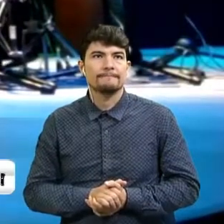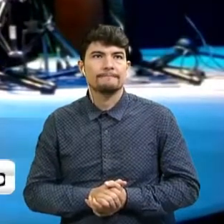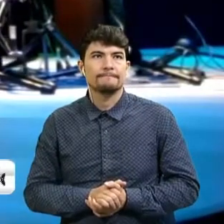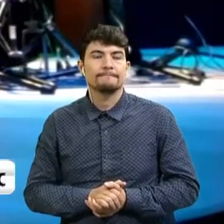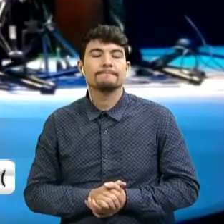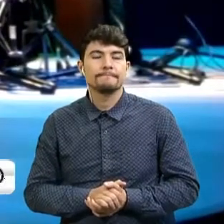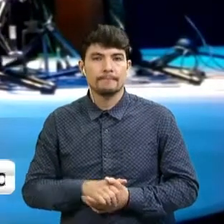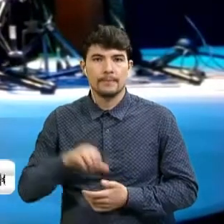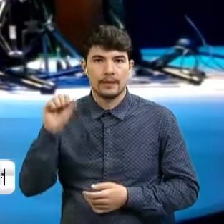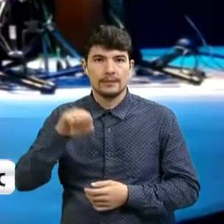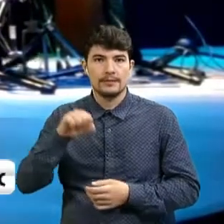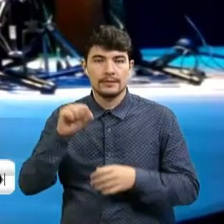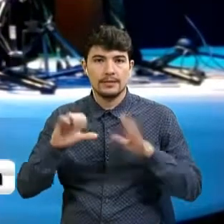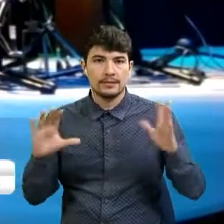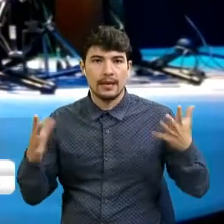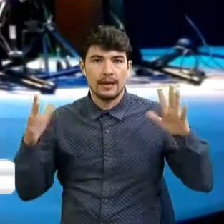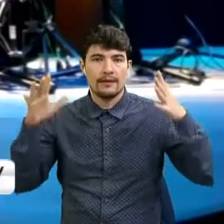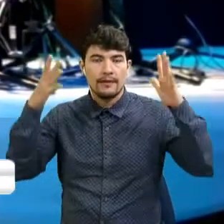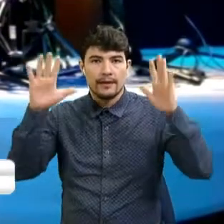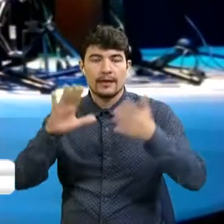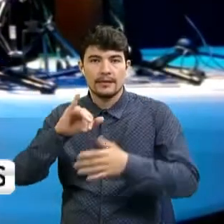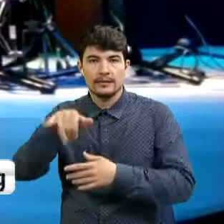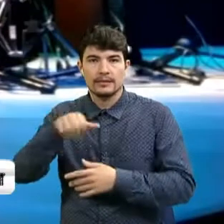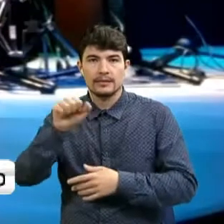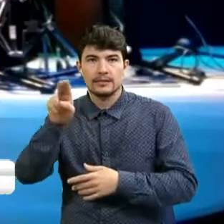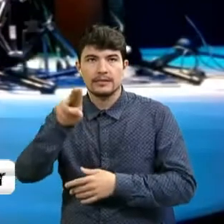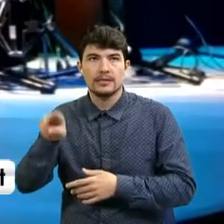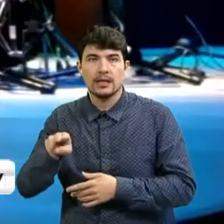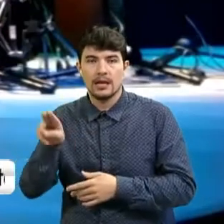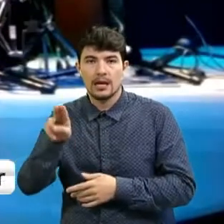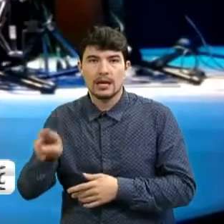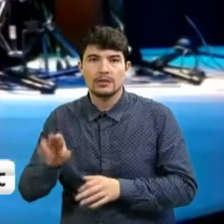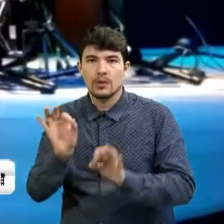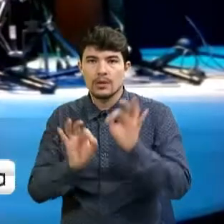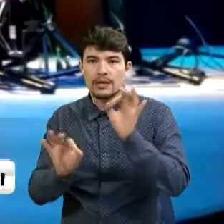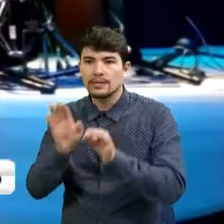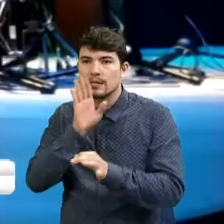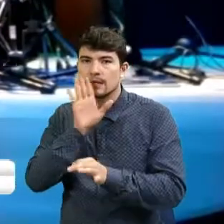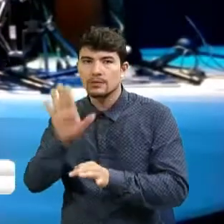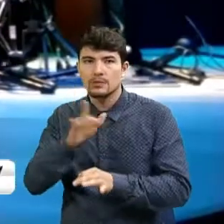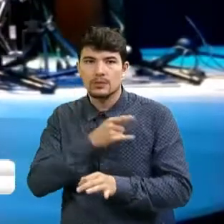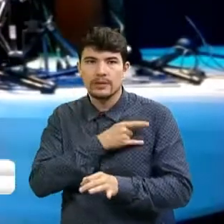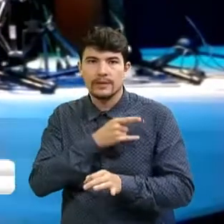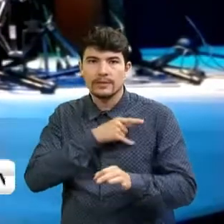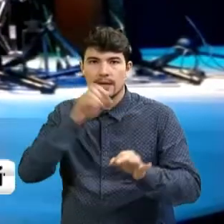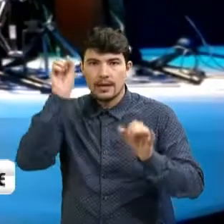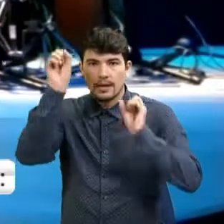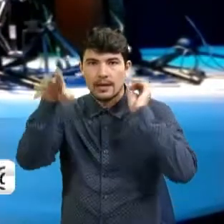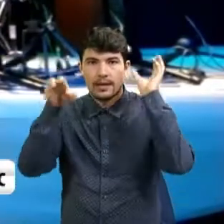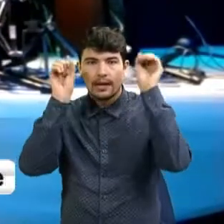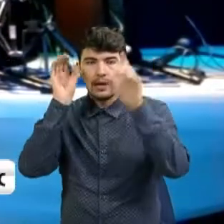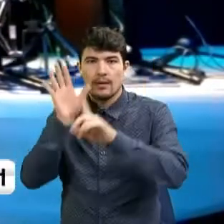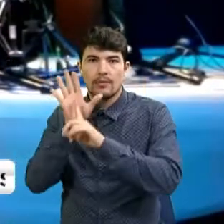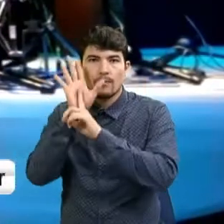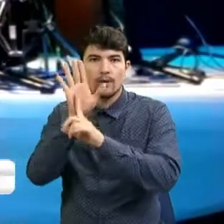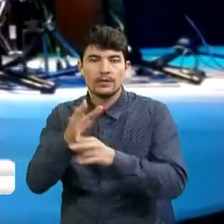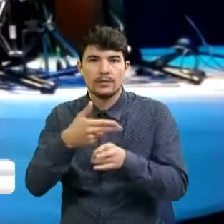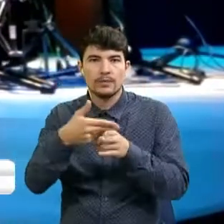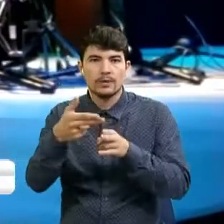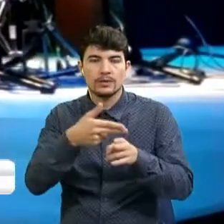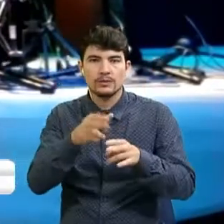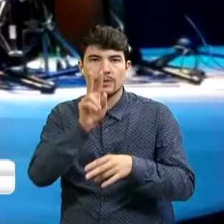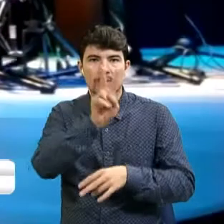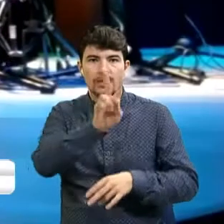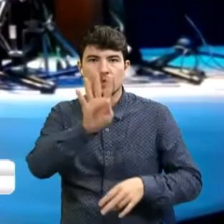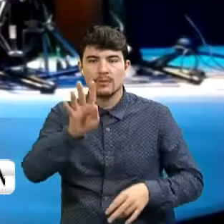En el marco de la celebración del Festival de Jazz que organiza la Universidad Industrial de Santander, se presentará el próximo